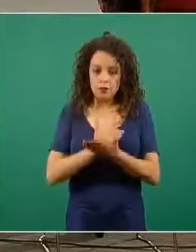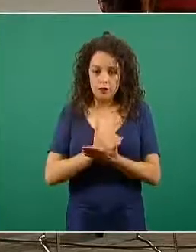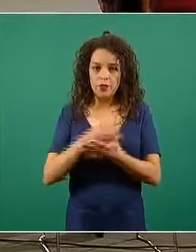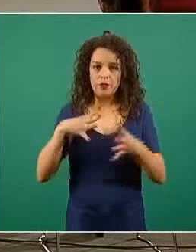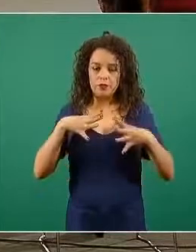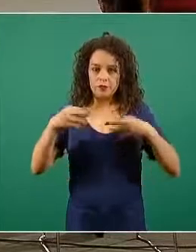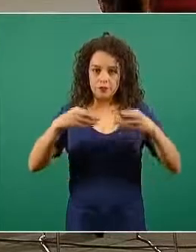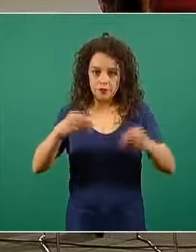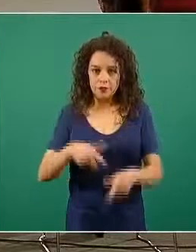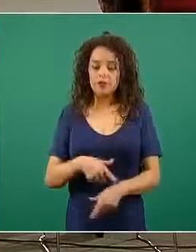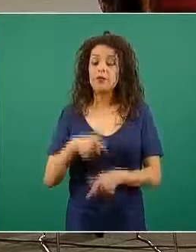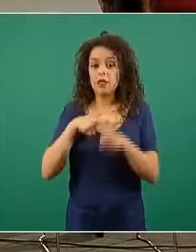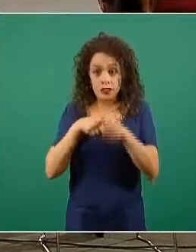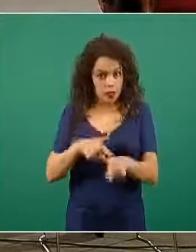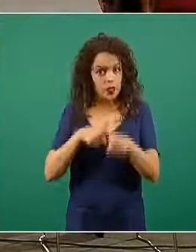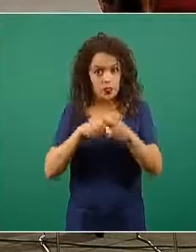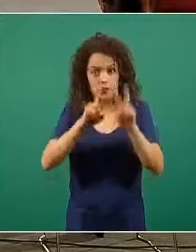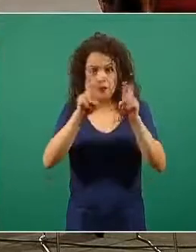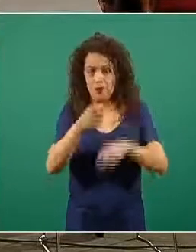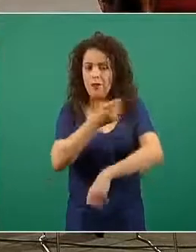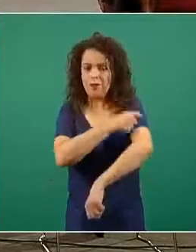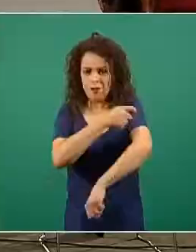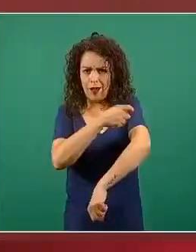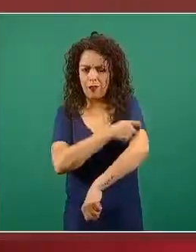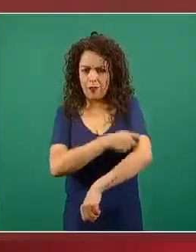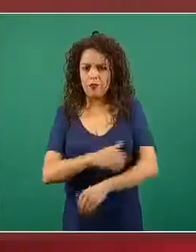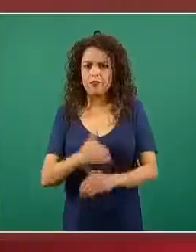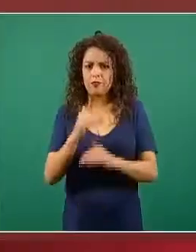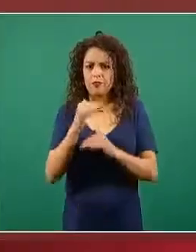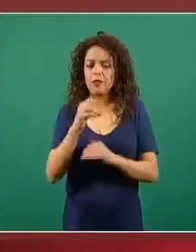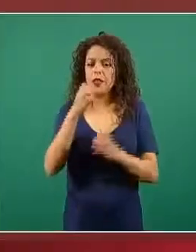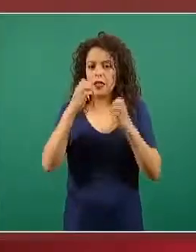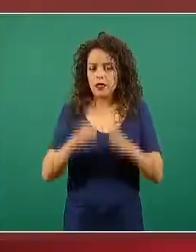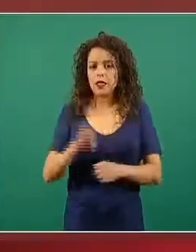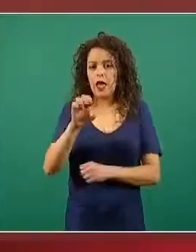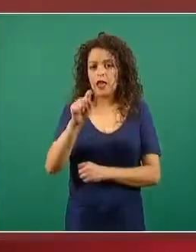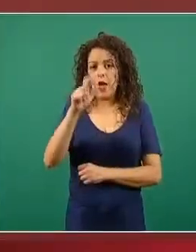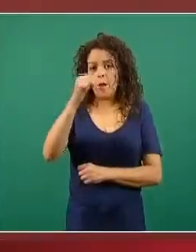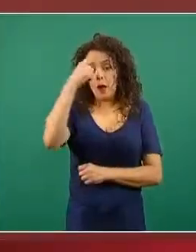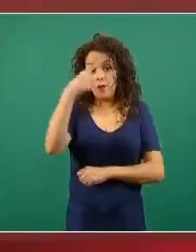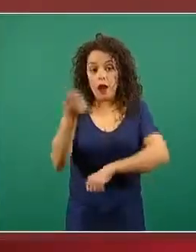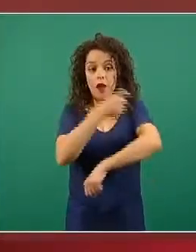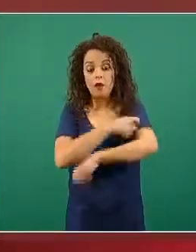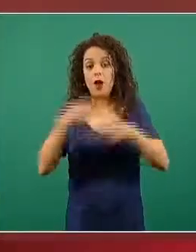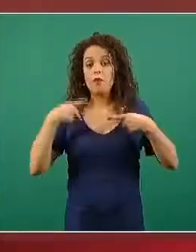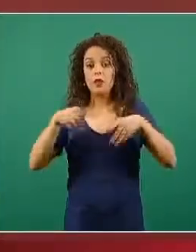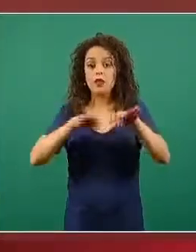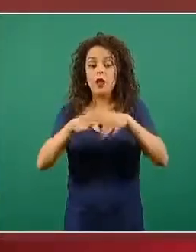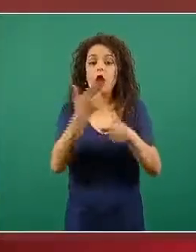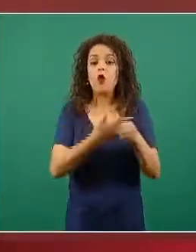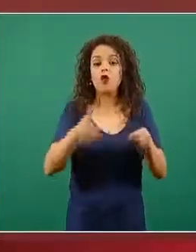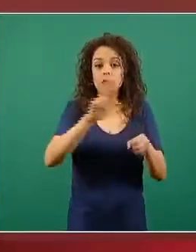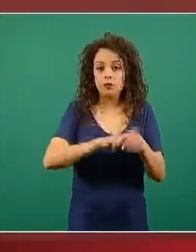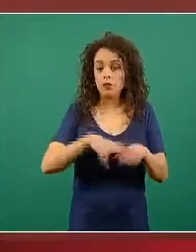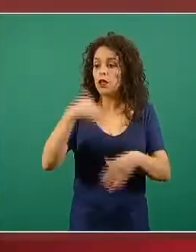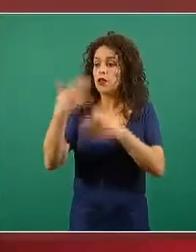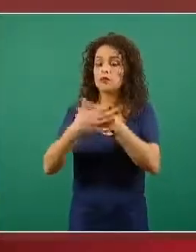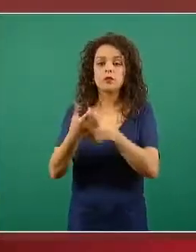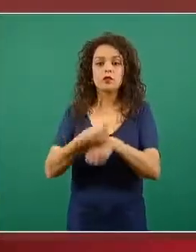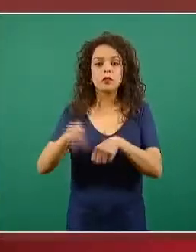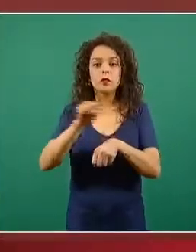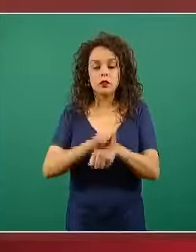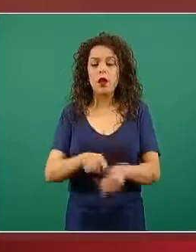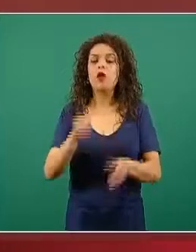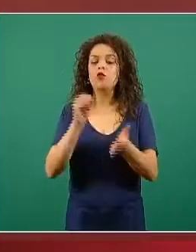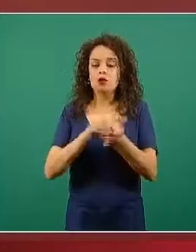epidemia. Sigue la vacunación, seguimos en la etapa de vacunar personal de salud. En la siguiente semana estaremos todavía